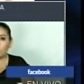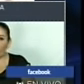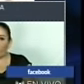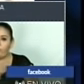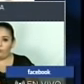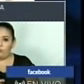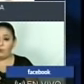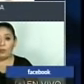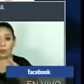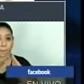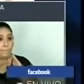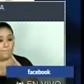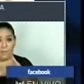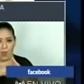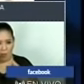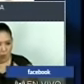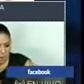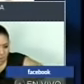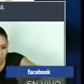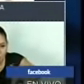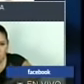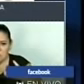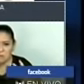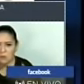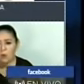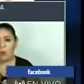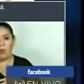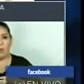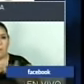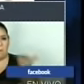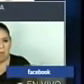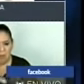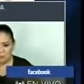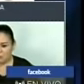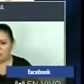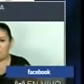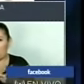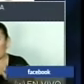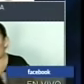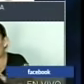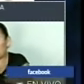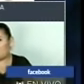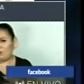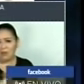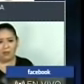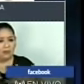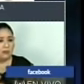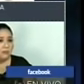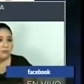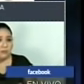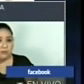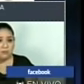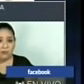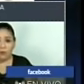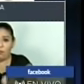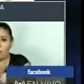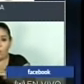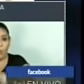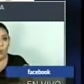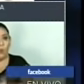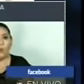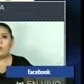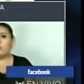hemos visto, digamos, calles abarrotadas, gente en el mercado, gente haciendo todo tipo de actividades como que si no estuviéramos en medio